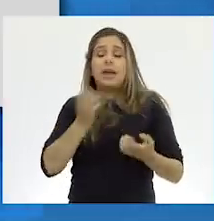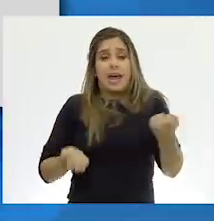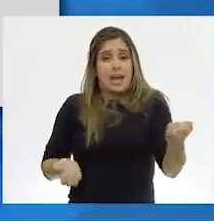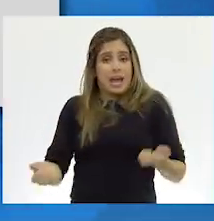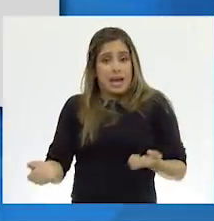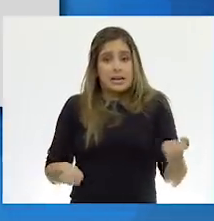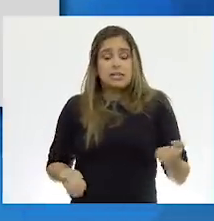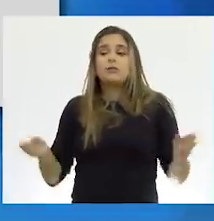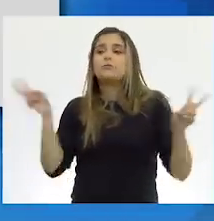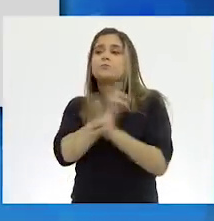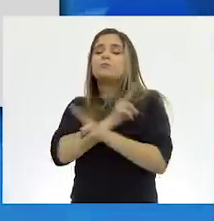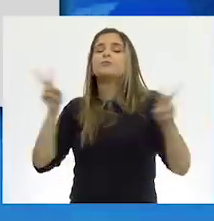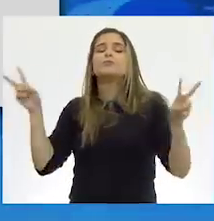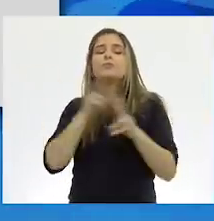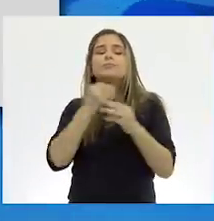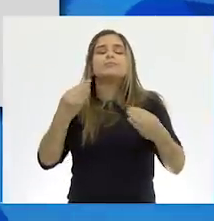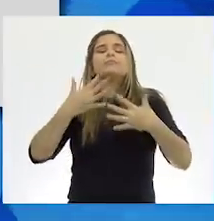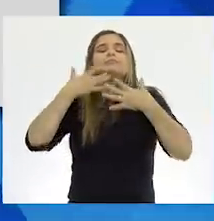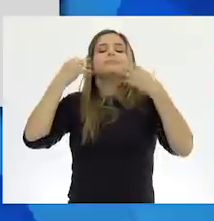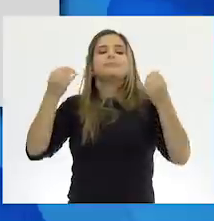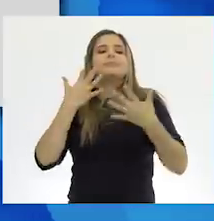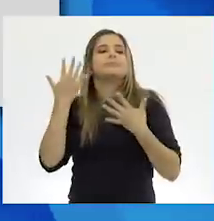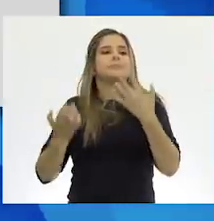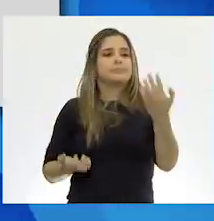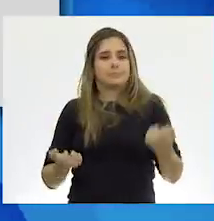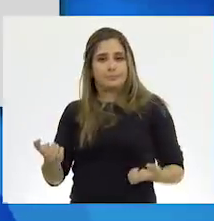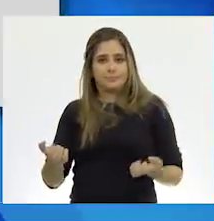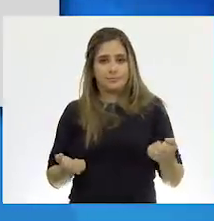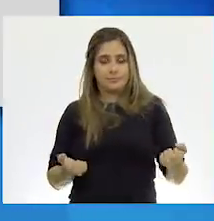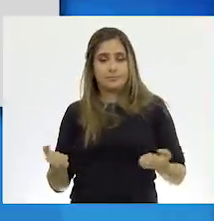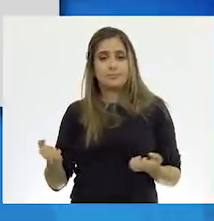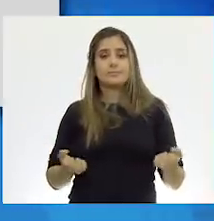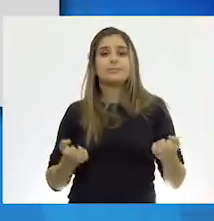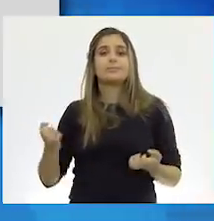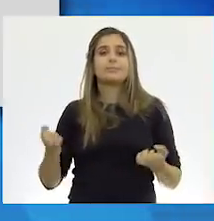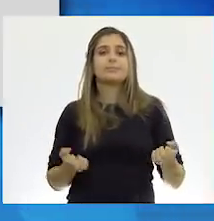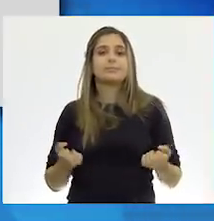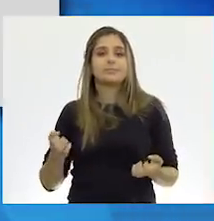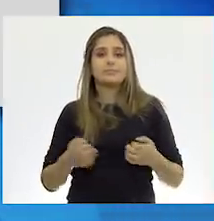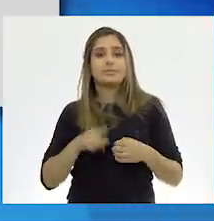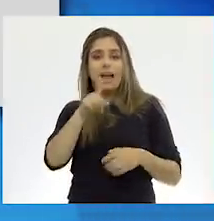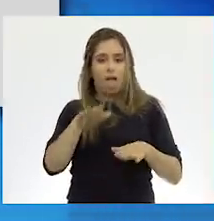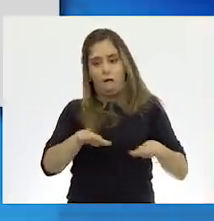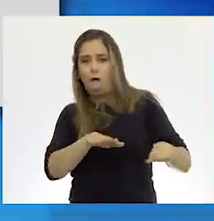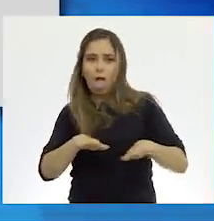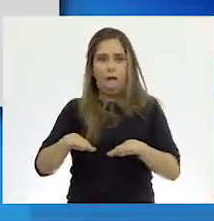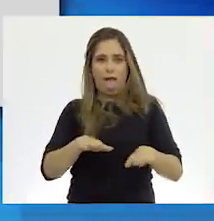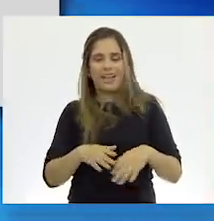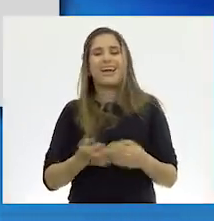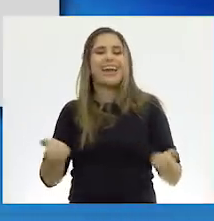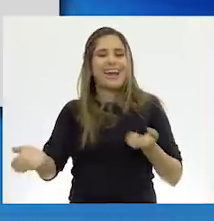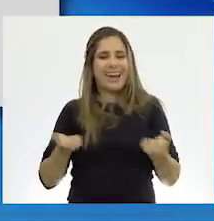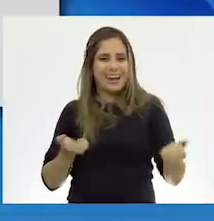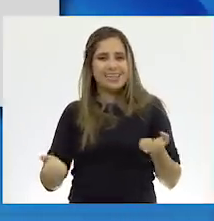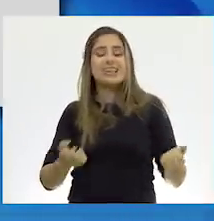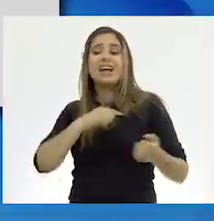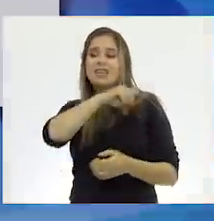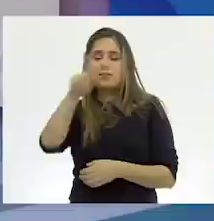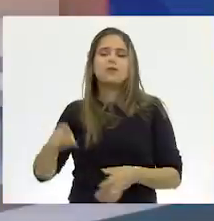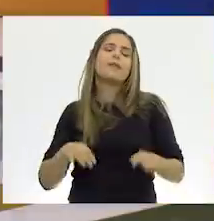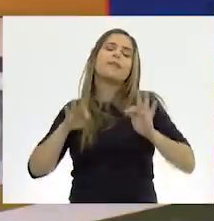ventiladas y tratar de... ¡Ay, perdón! Me la estás moviendo mucho. Y tratar de permanecer